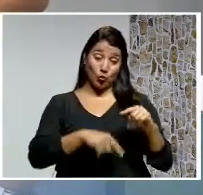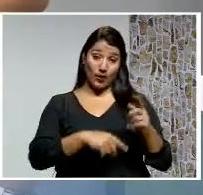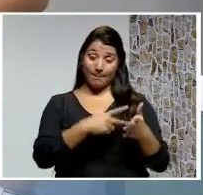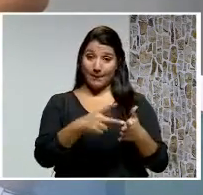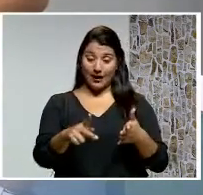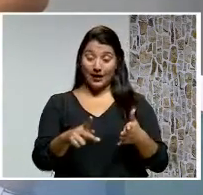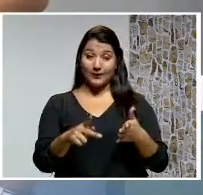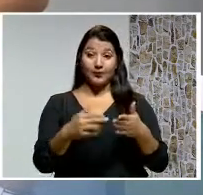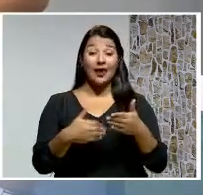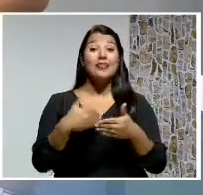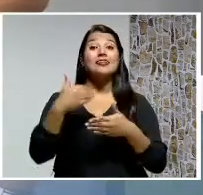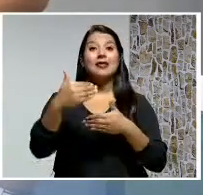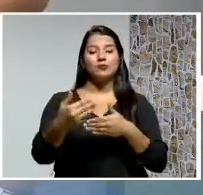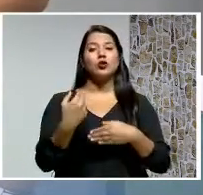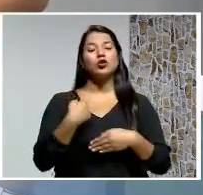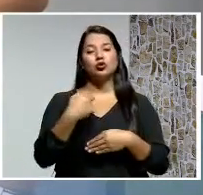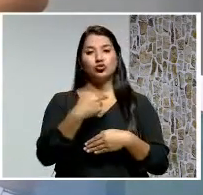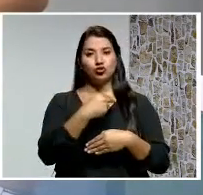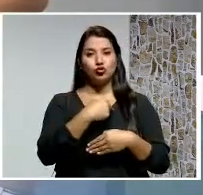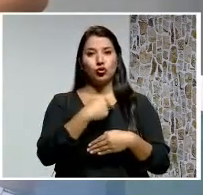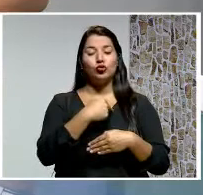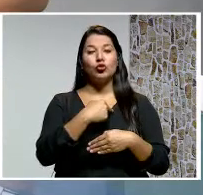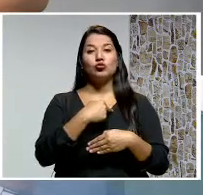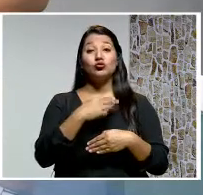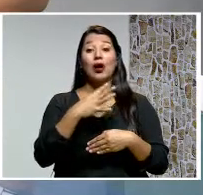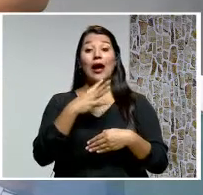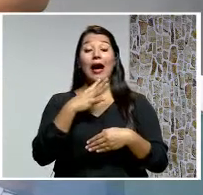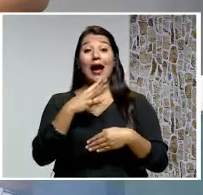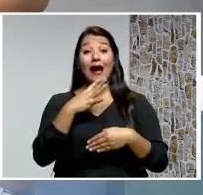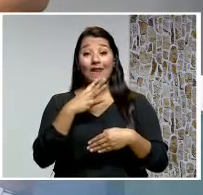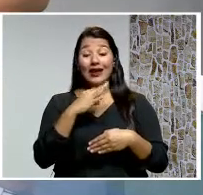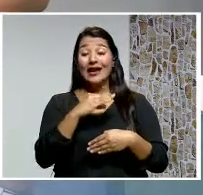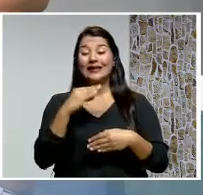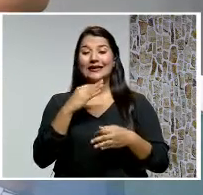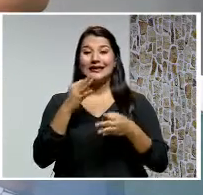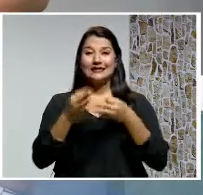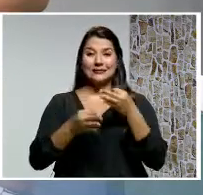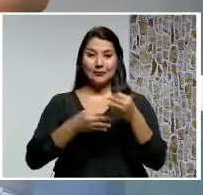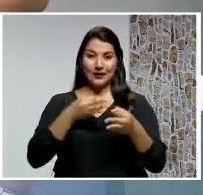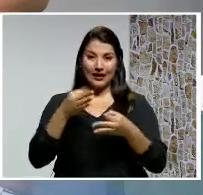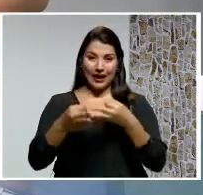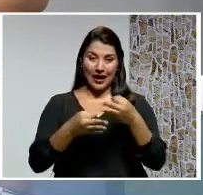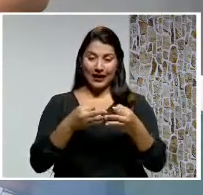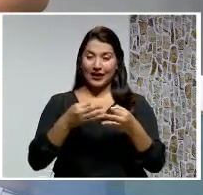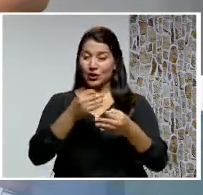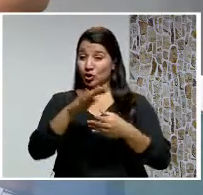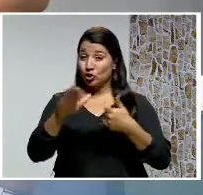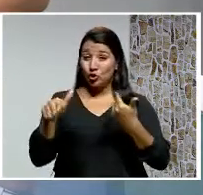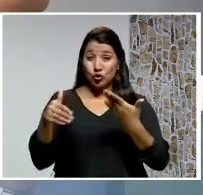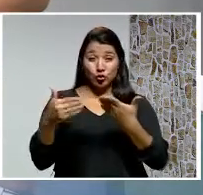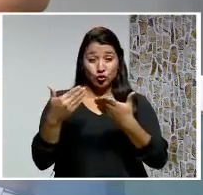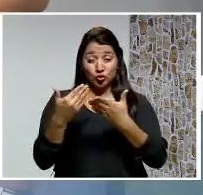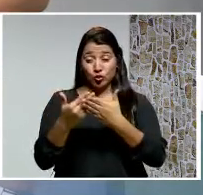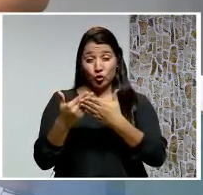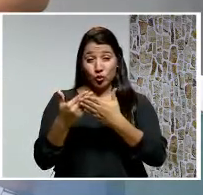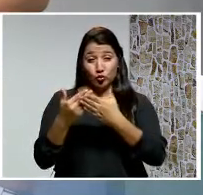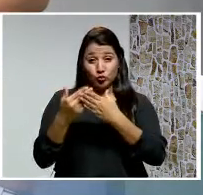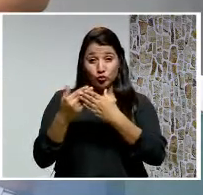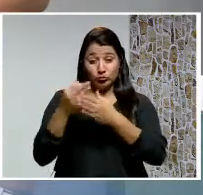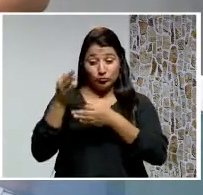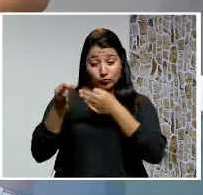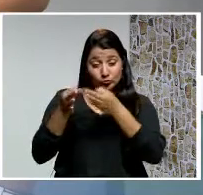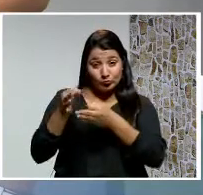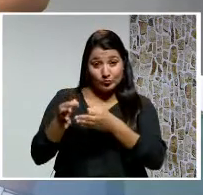adelante vamos a estar dando contexto y explicar los detalles de este importante tema